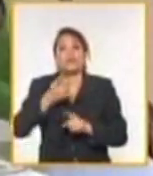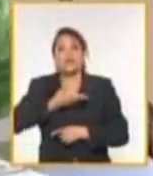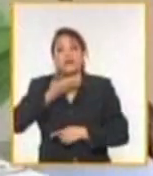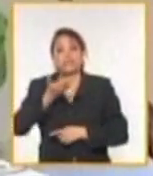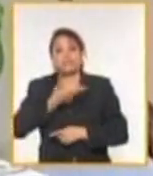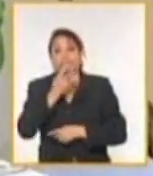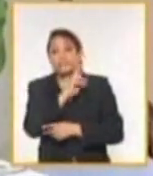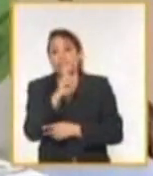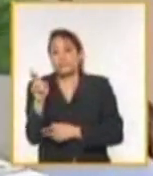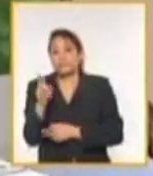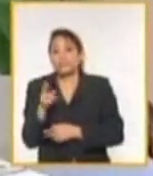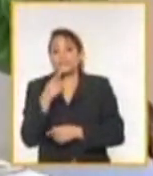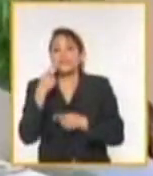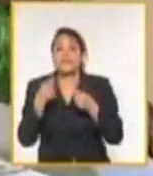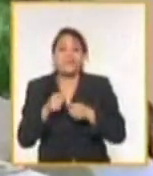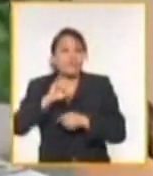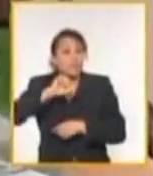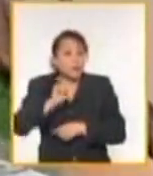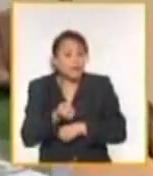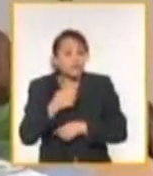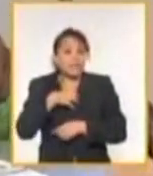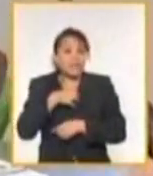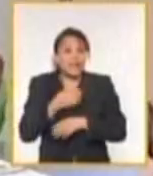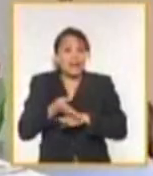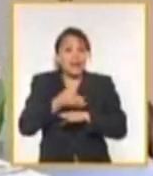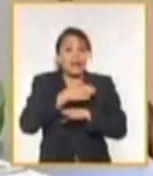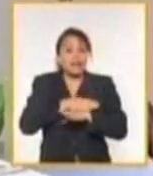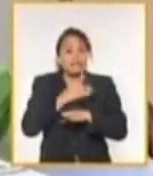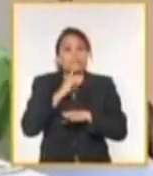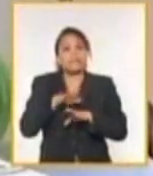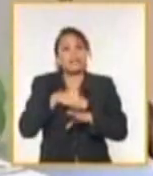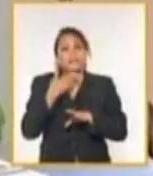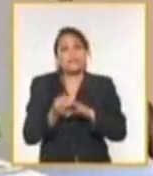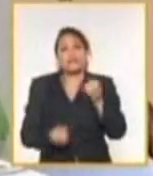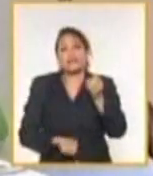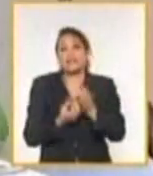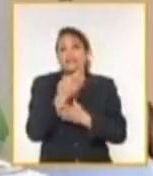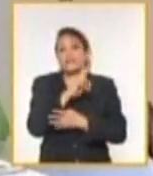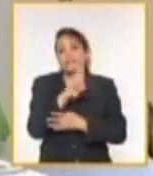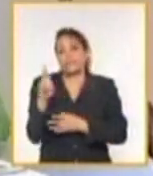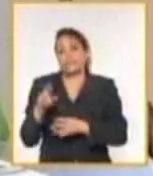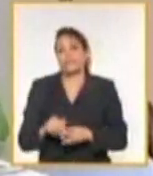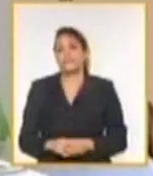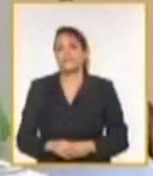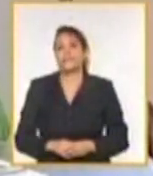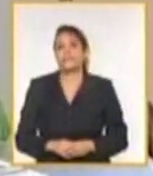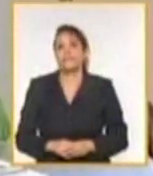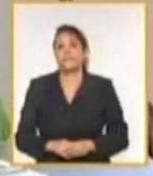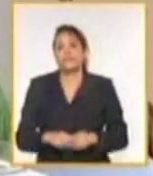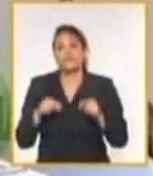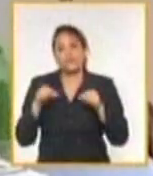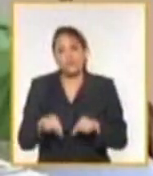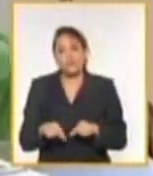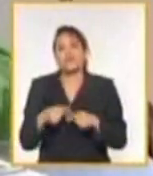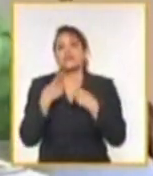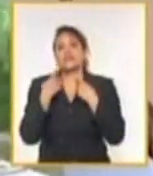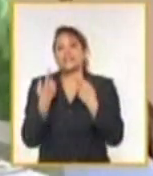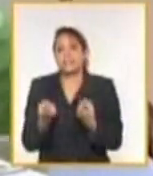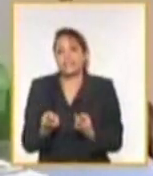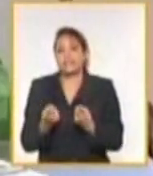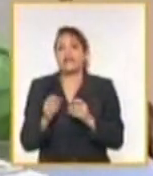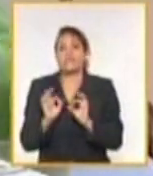que tenerla para poder hacer una praxis revolucionaria en Cuba. Hoy lo estamos necesitando, hoy